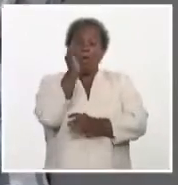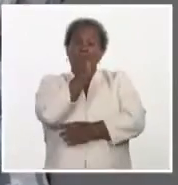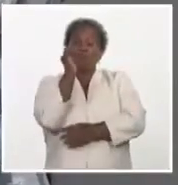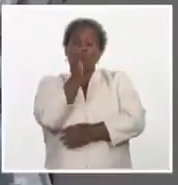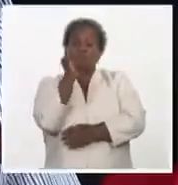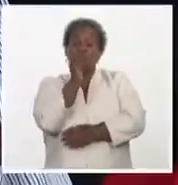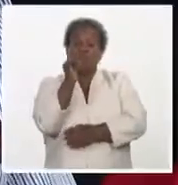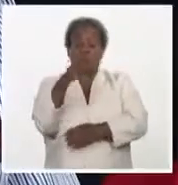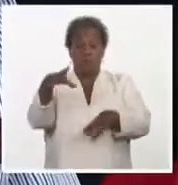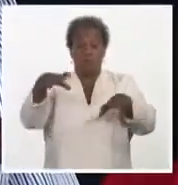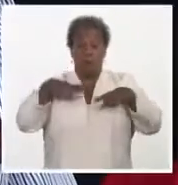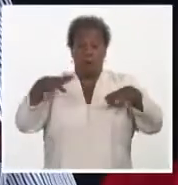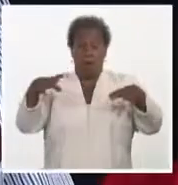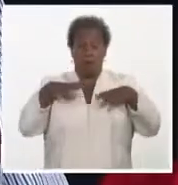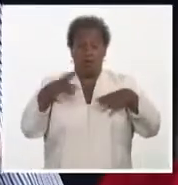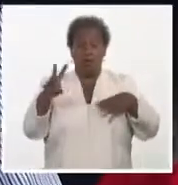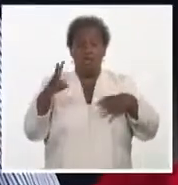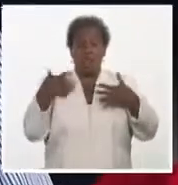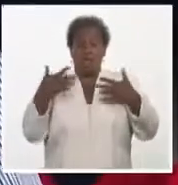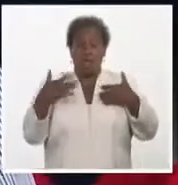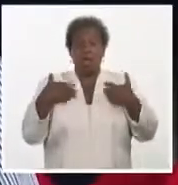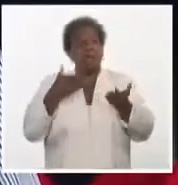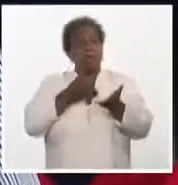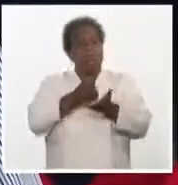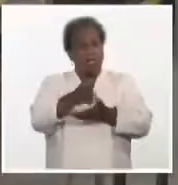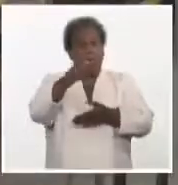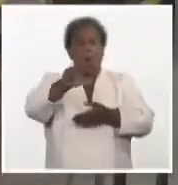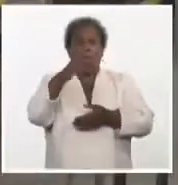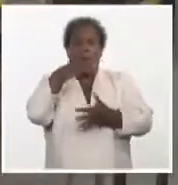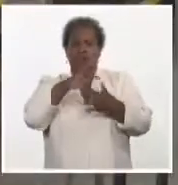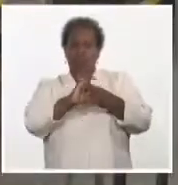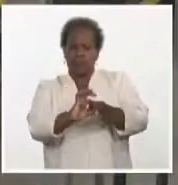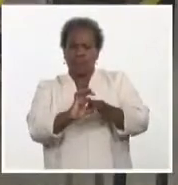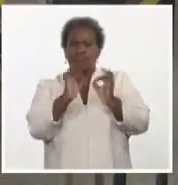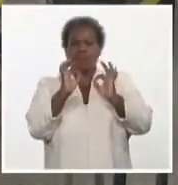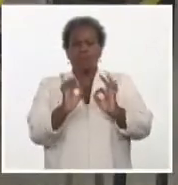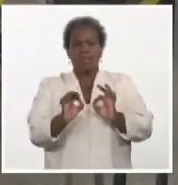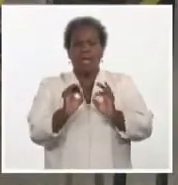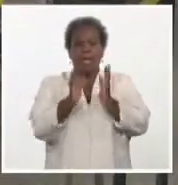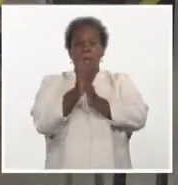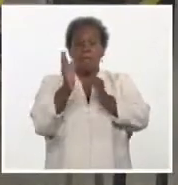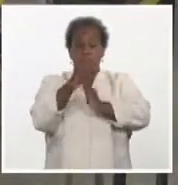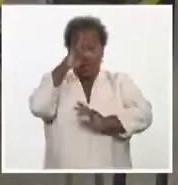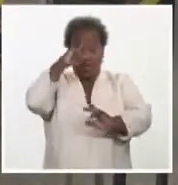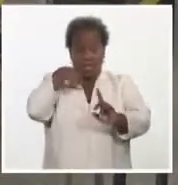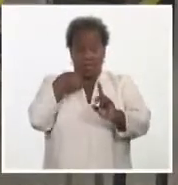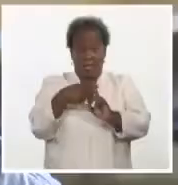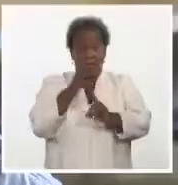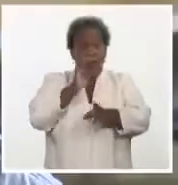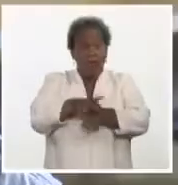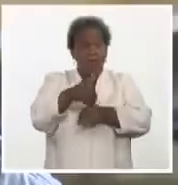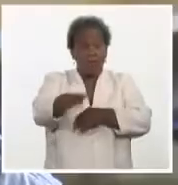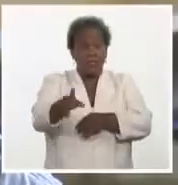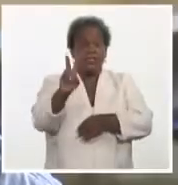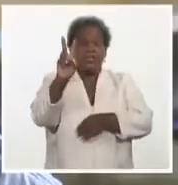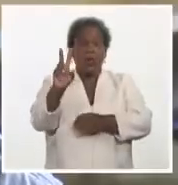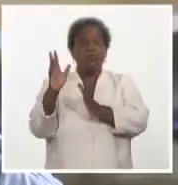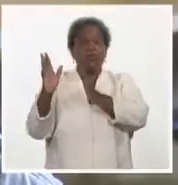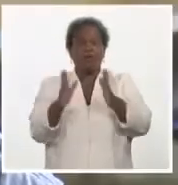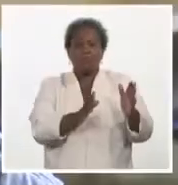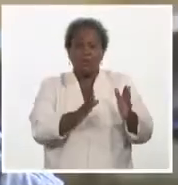Las vacaciones de verano se mantendrán en los meses de julio y agosto y el próximo mes de septiembre iniciará el segundo periodo del